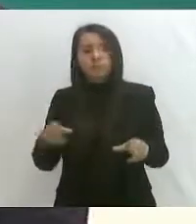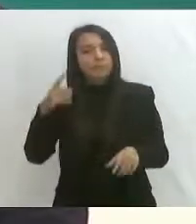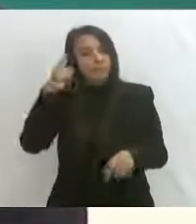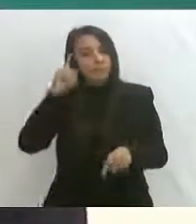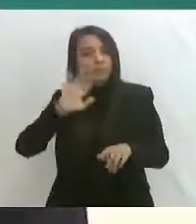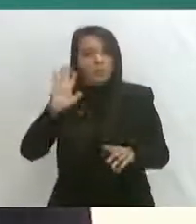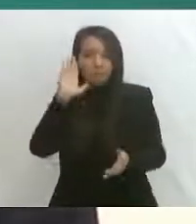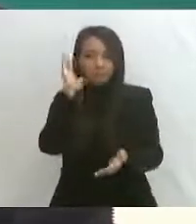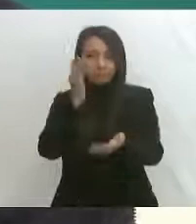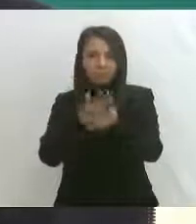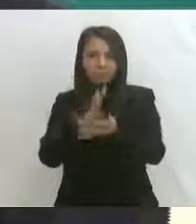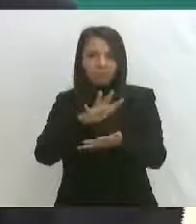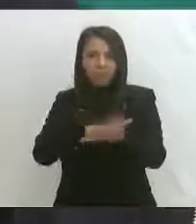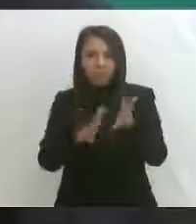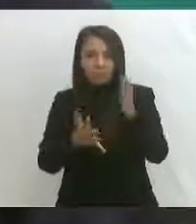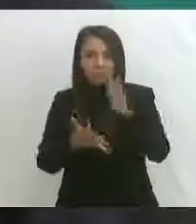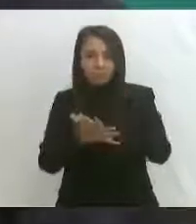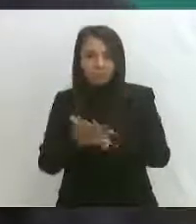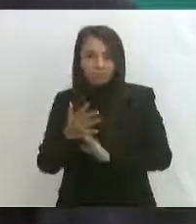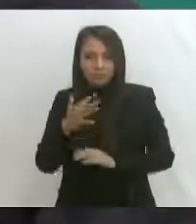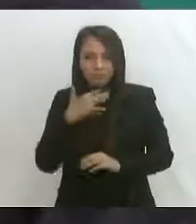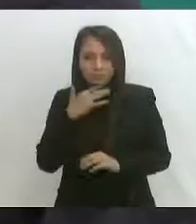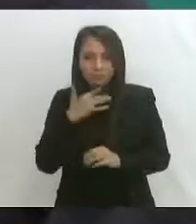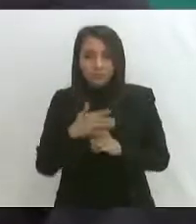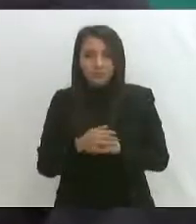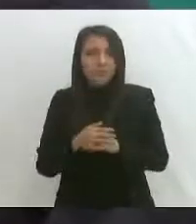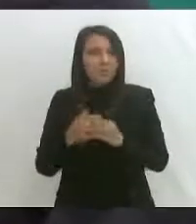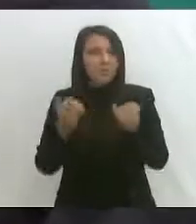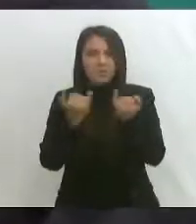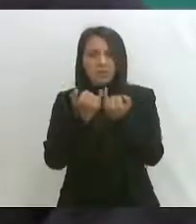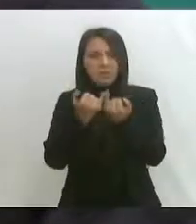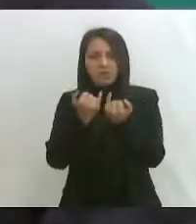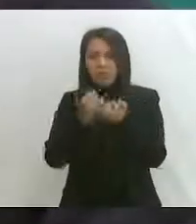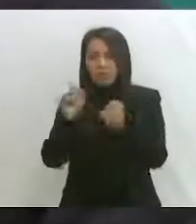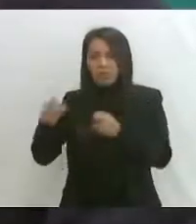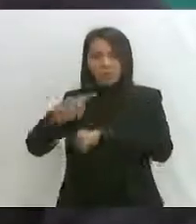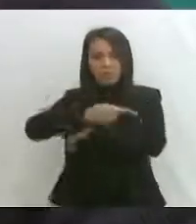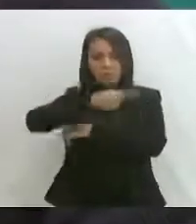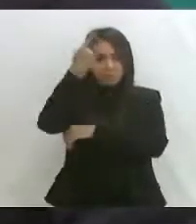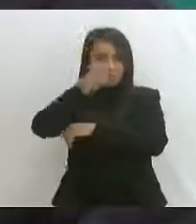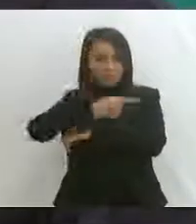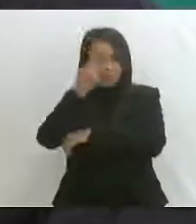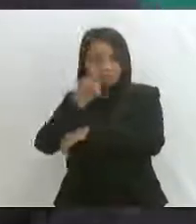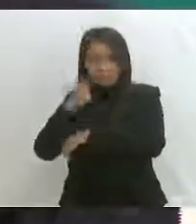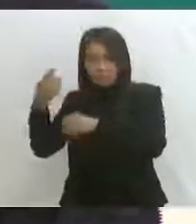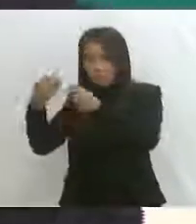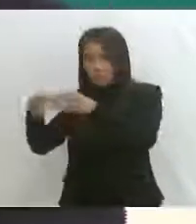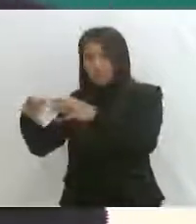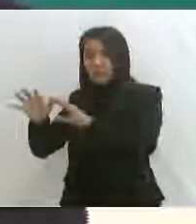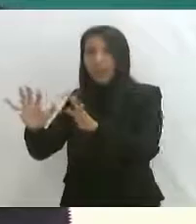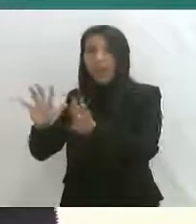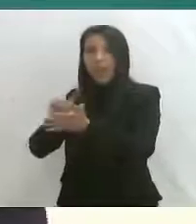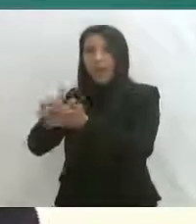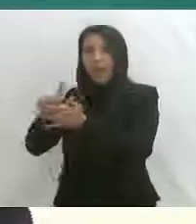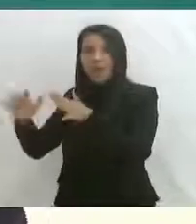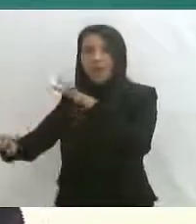y, igual que en las casetas, rescatar los puertos que estaban tomados por la